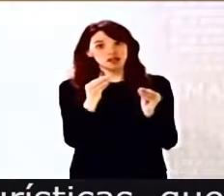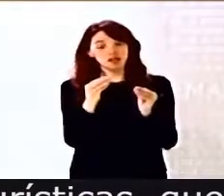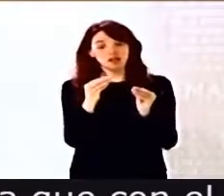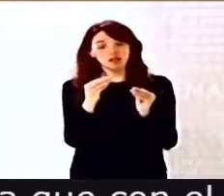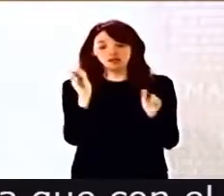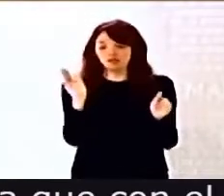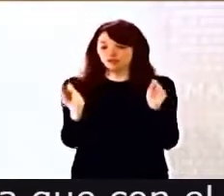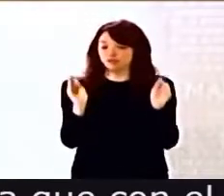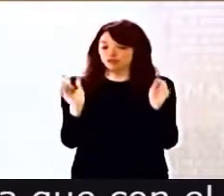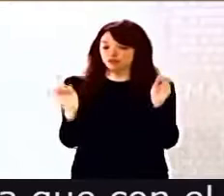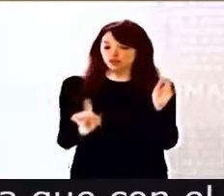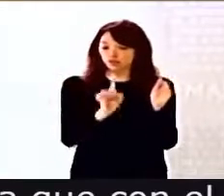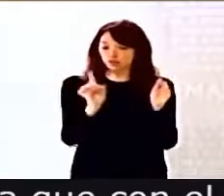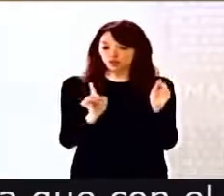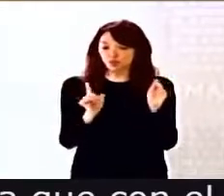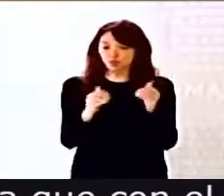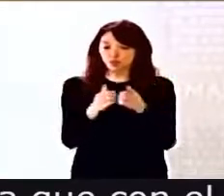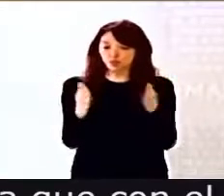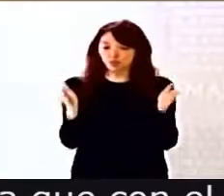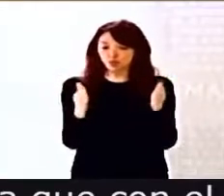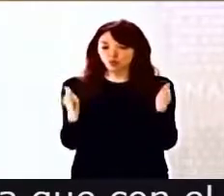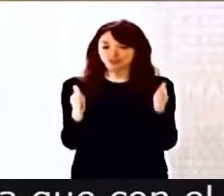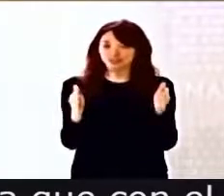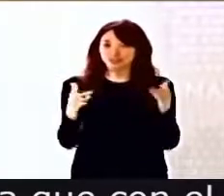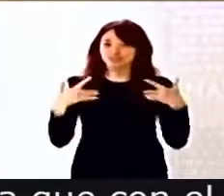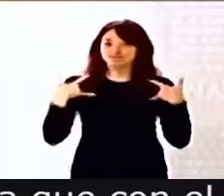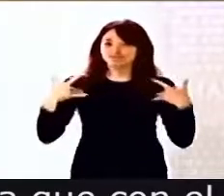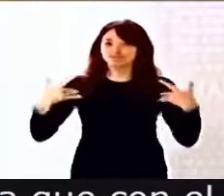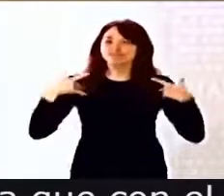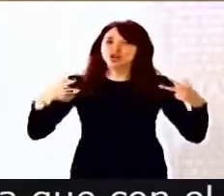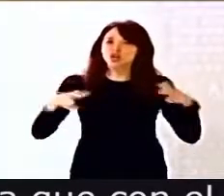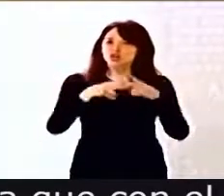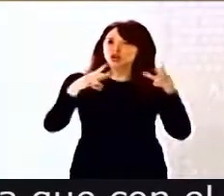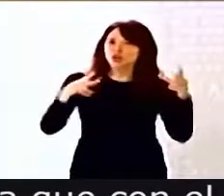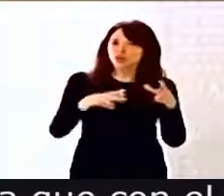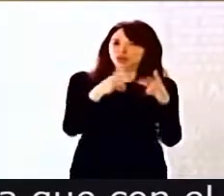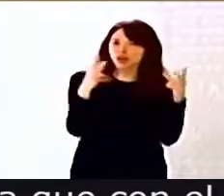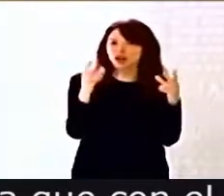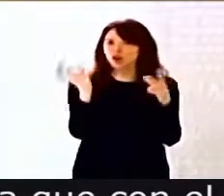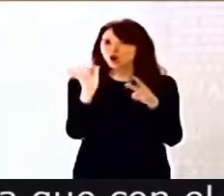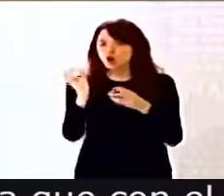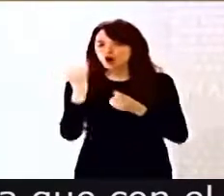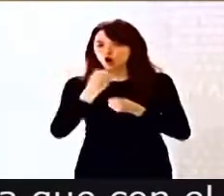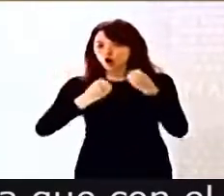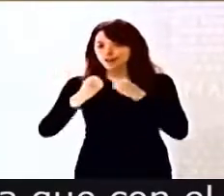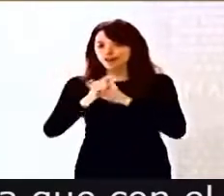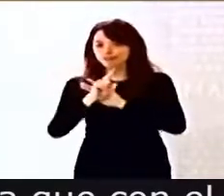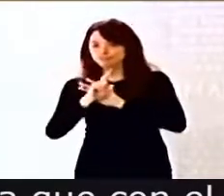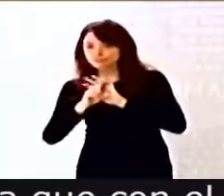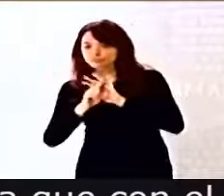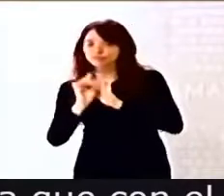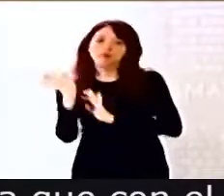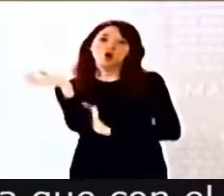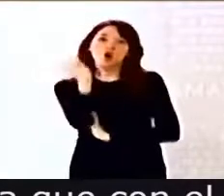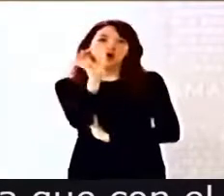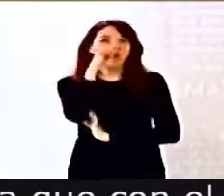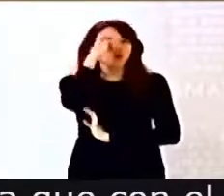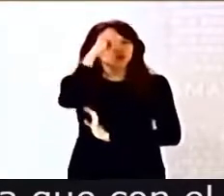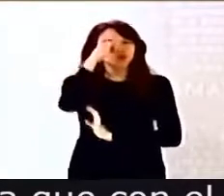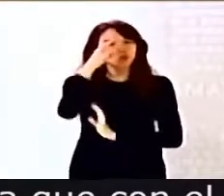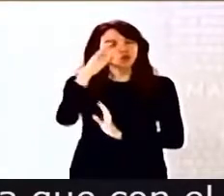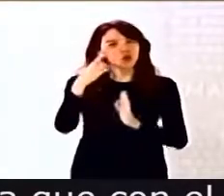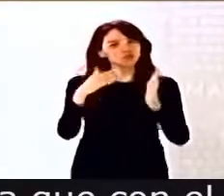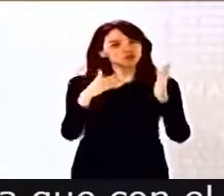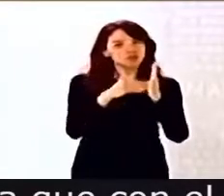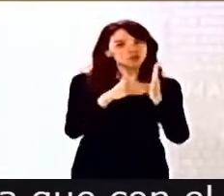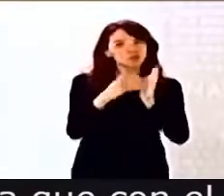1, el sufrimiento social, el sufrimiento económico, el sufrimiento cultural,